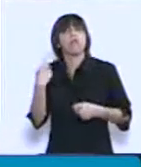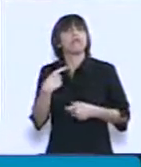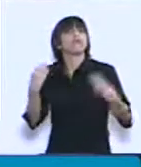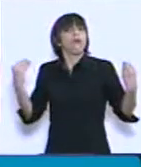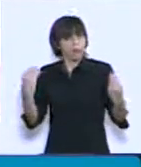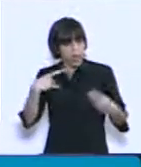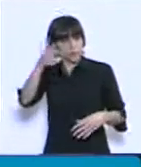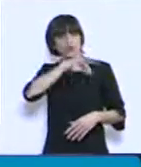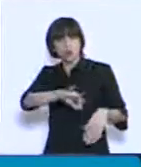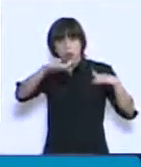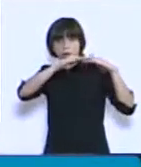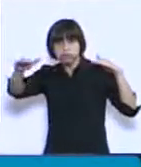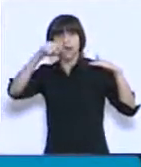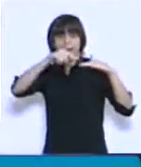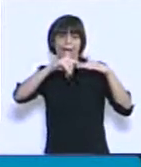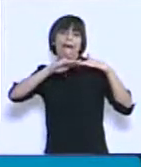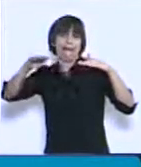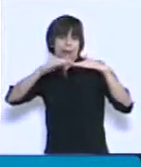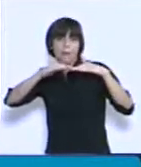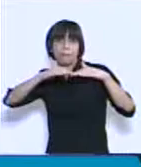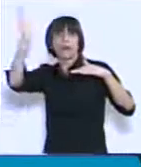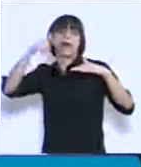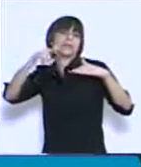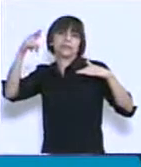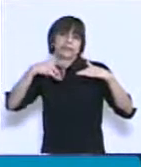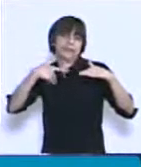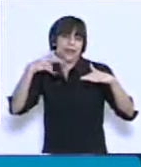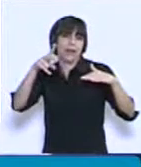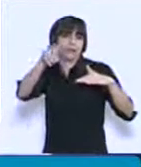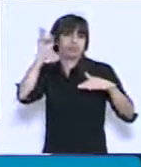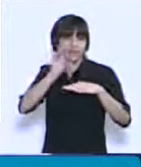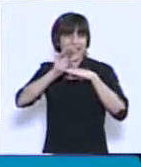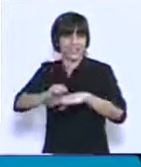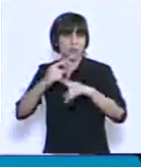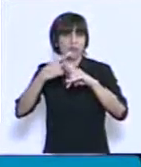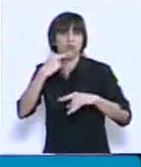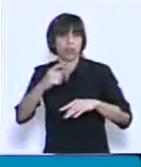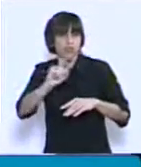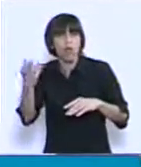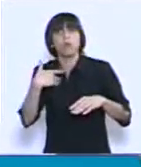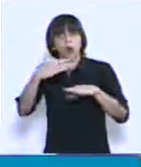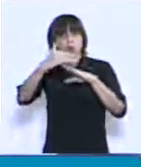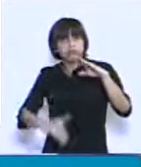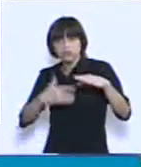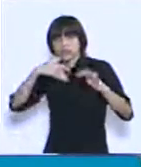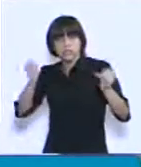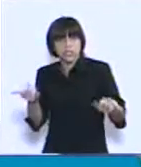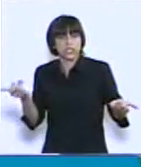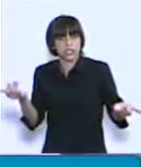nos parece que esa limitante debiera ser excluida, señora Presidenta. ¿Qué cosas tenemos que ver